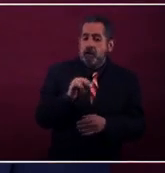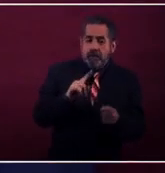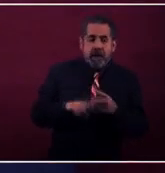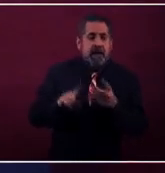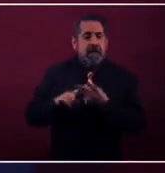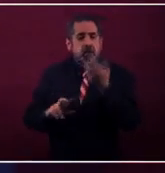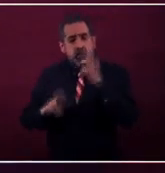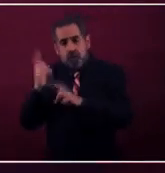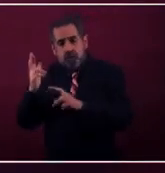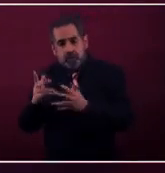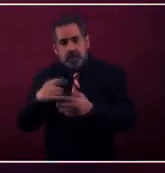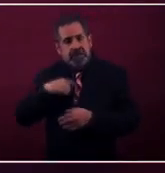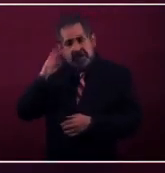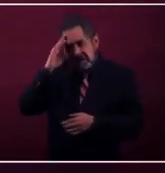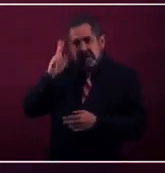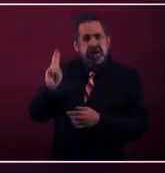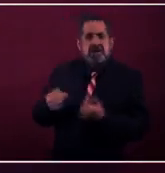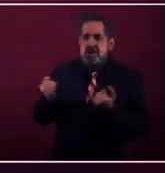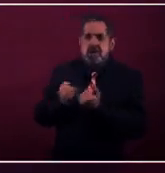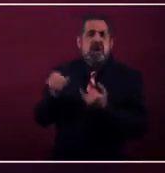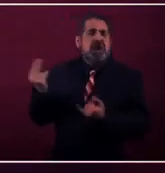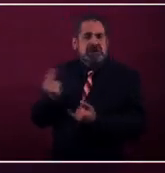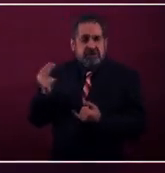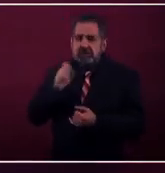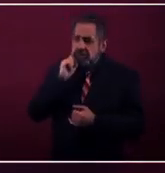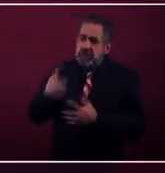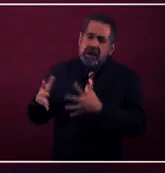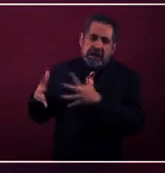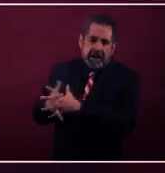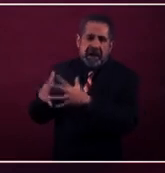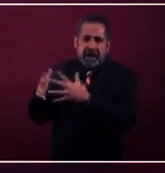era imposible llevar a cabo